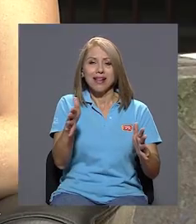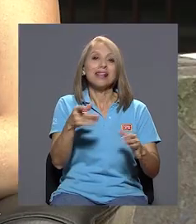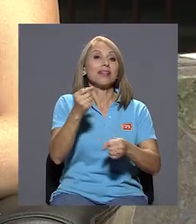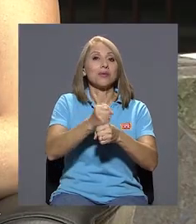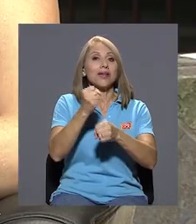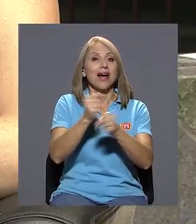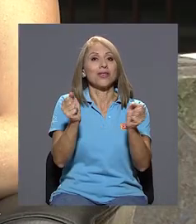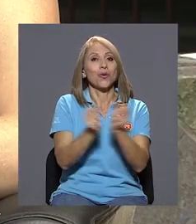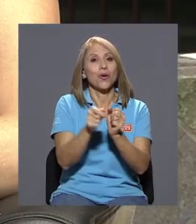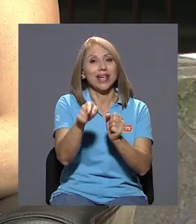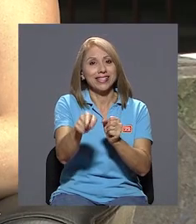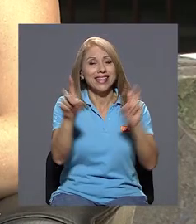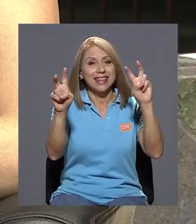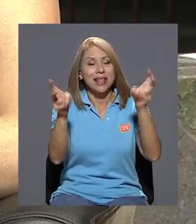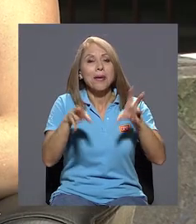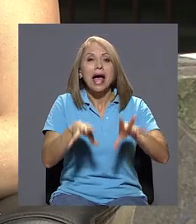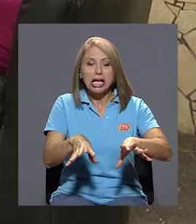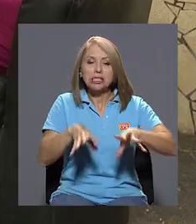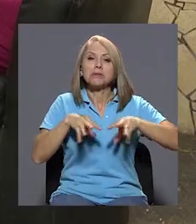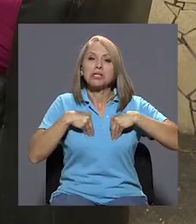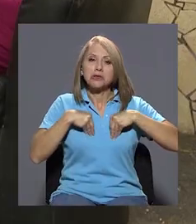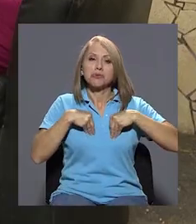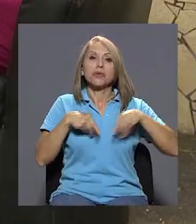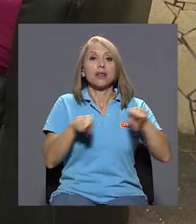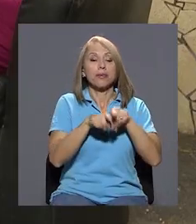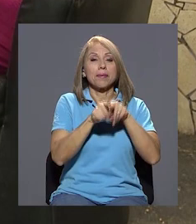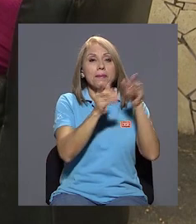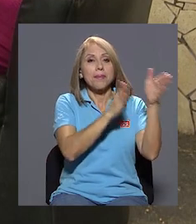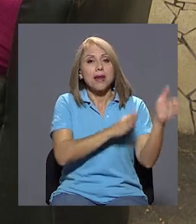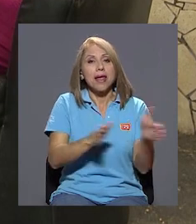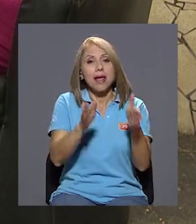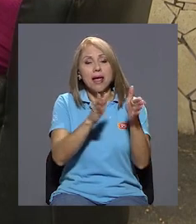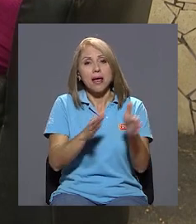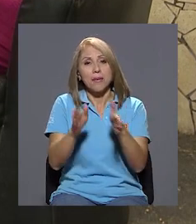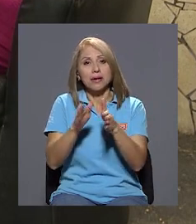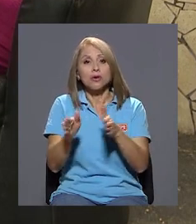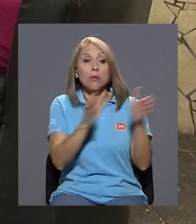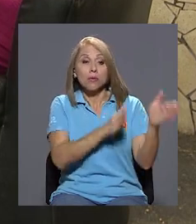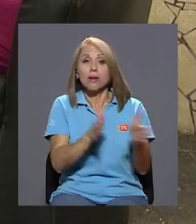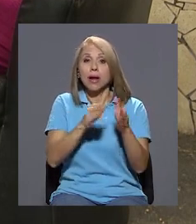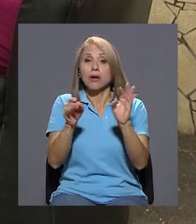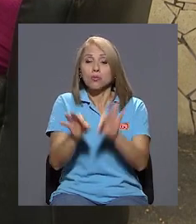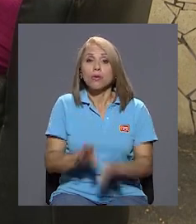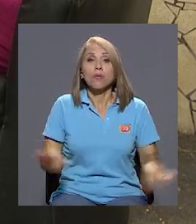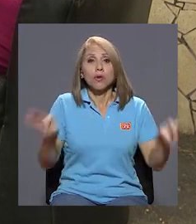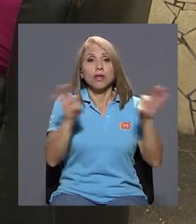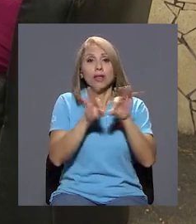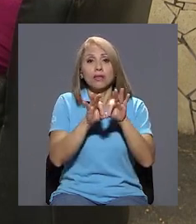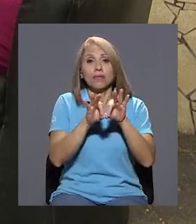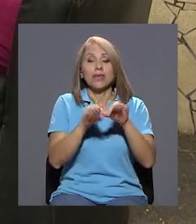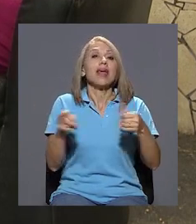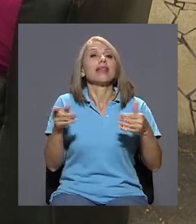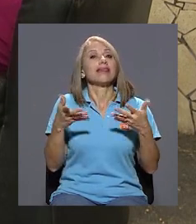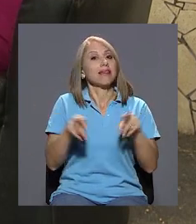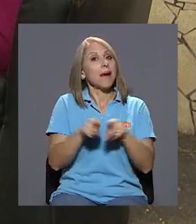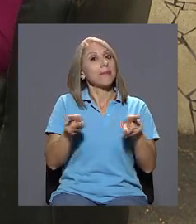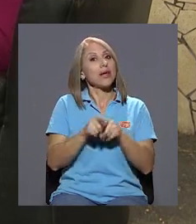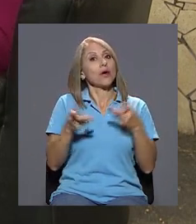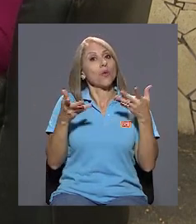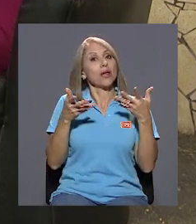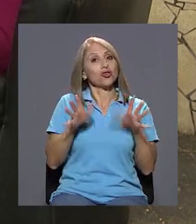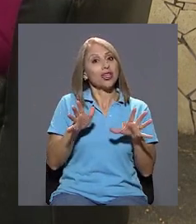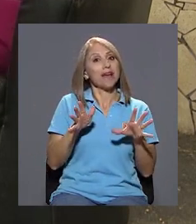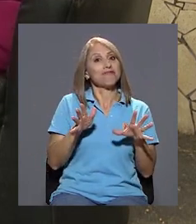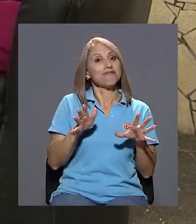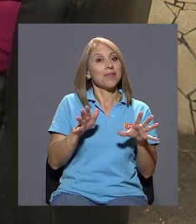Entonces, estamos trabajando con esto de la aceptación, la preparación, porque es muy importante prepararlos, igual que también la transición de